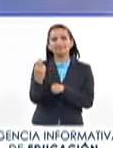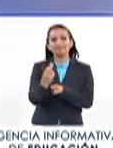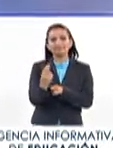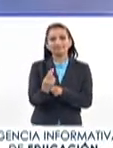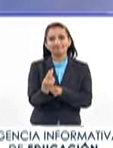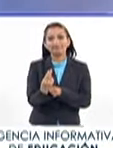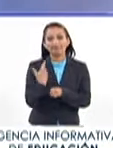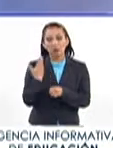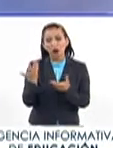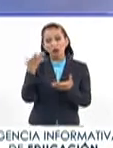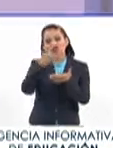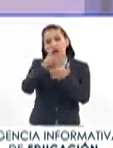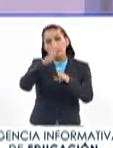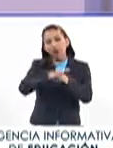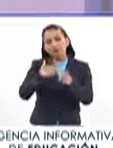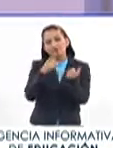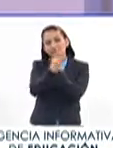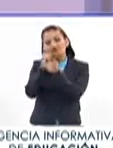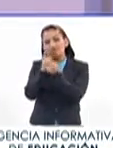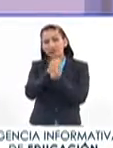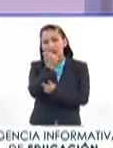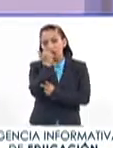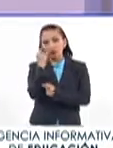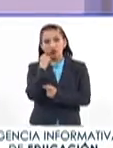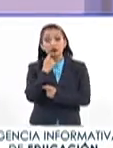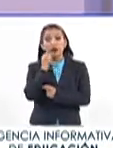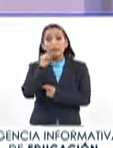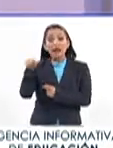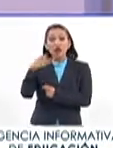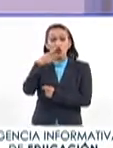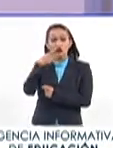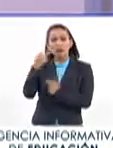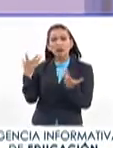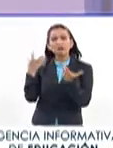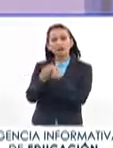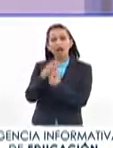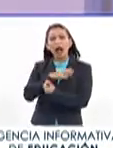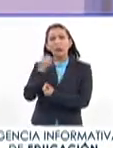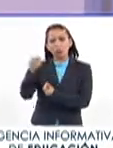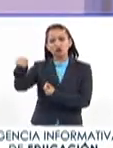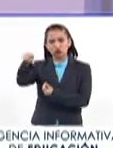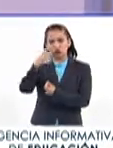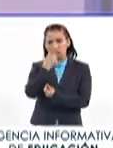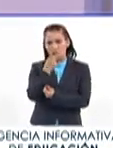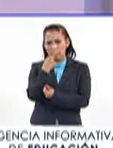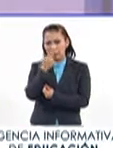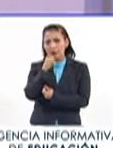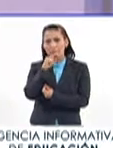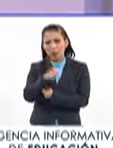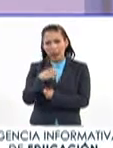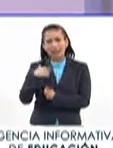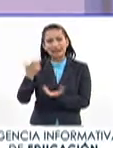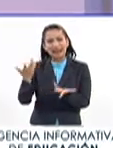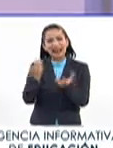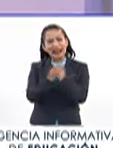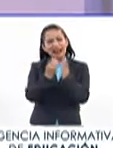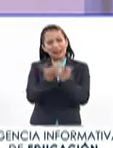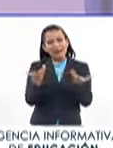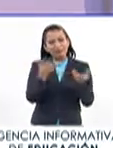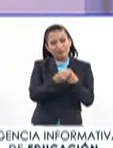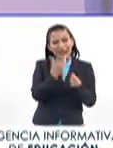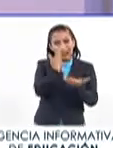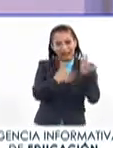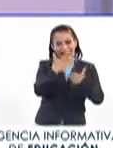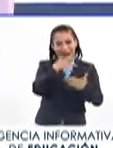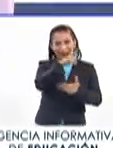necesario involucrarse más con nosotros y también con los alumnos oyentes. Hay muchos de ellos que también están en nuestra clase de